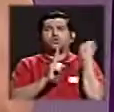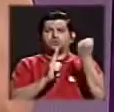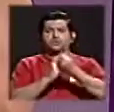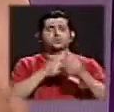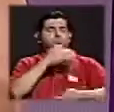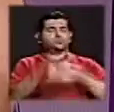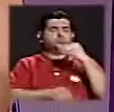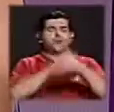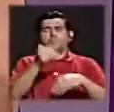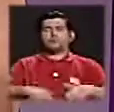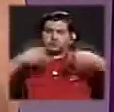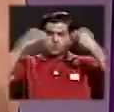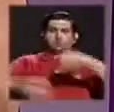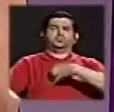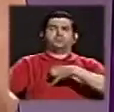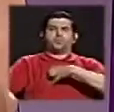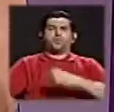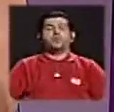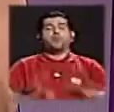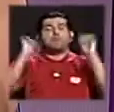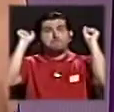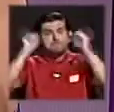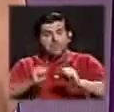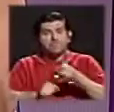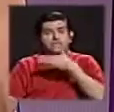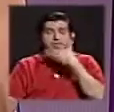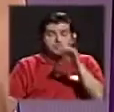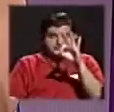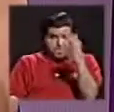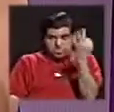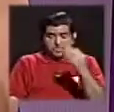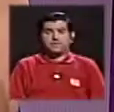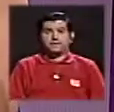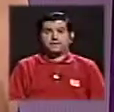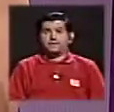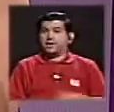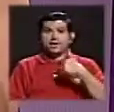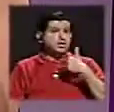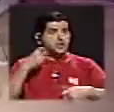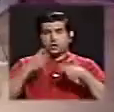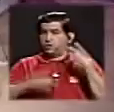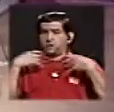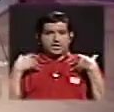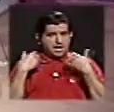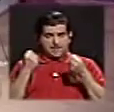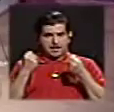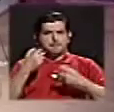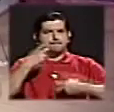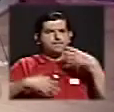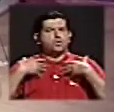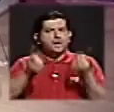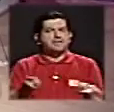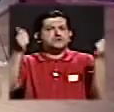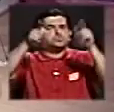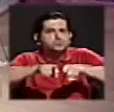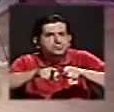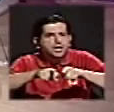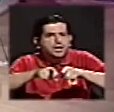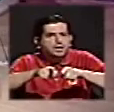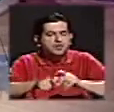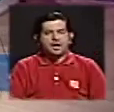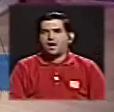un proceso de toma de decisiones, pueden llegar en las mejores condiciones y no hay un problema de salud. El problema de salud se sucede